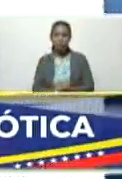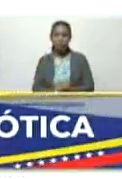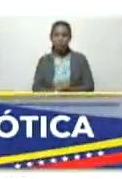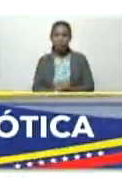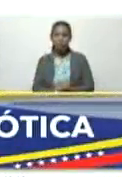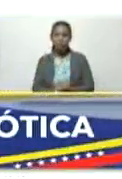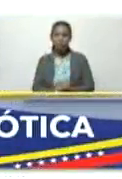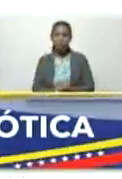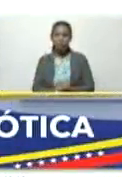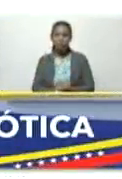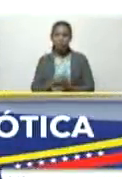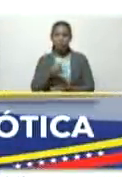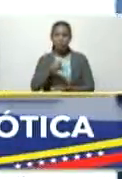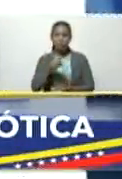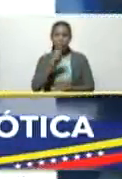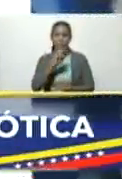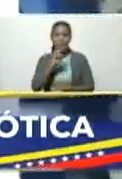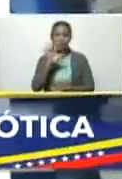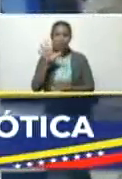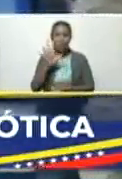Tú tienes 25.